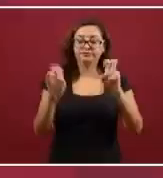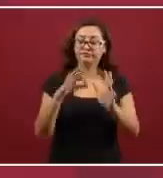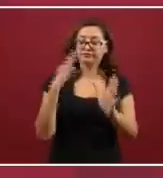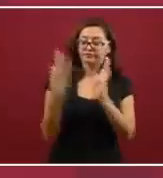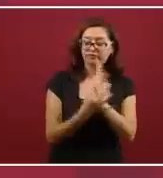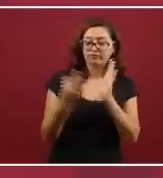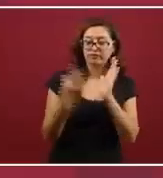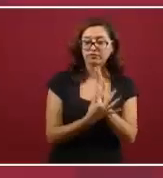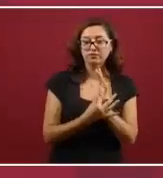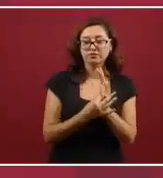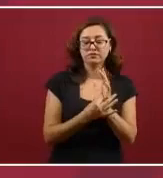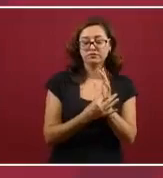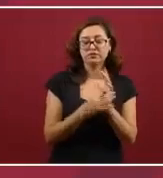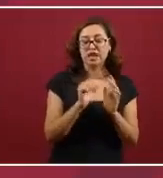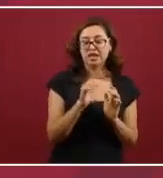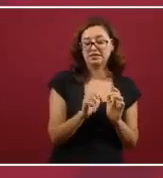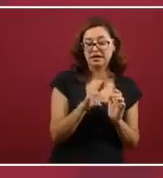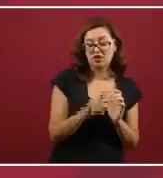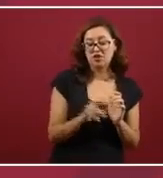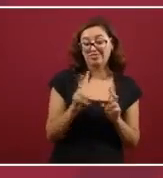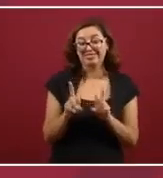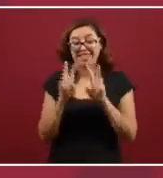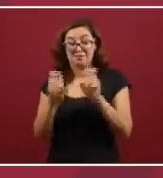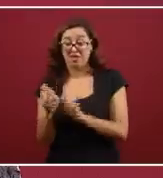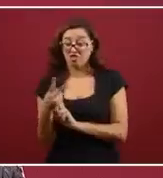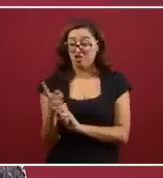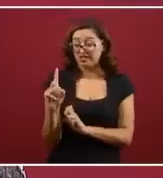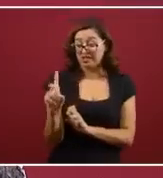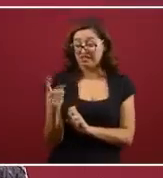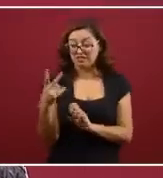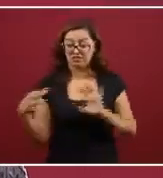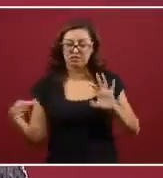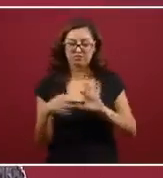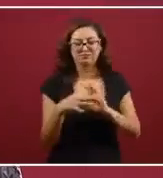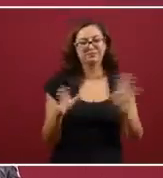que ver con 232. 232 está fundamentada en